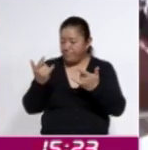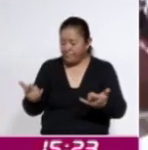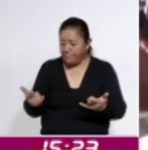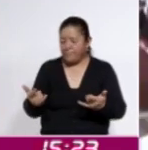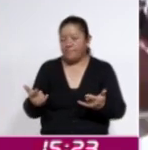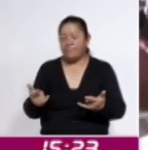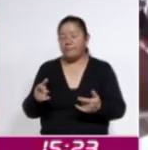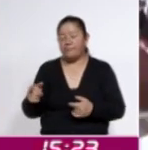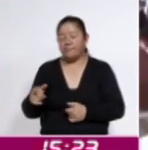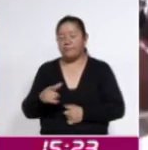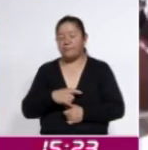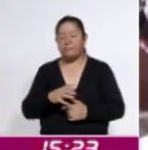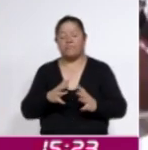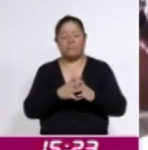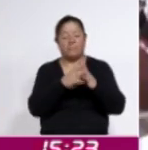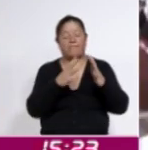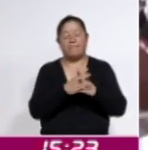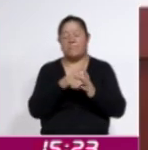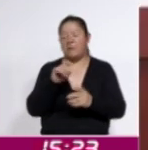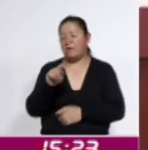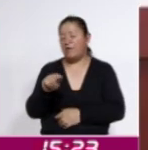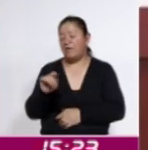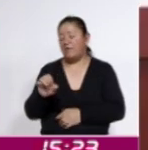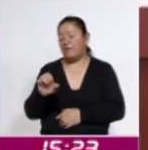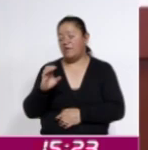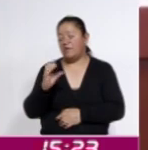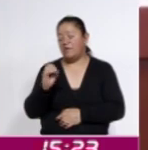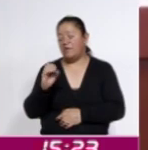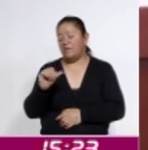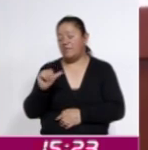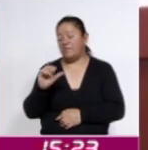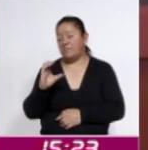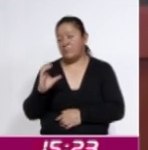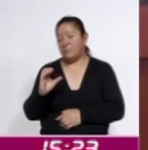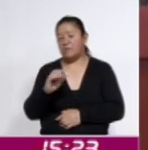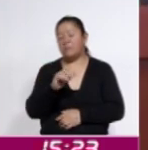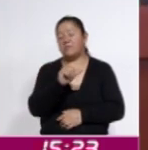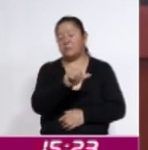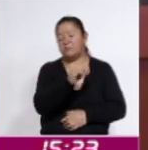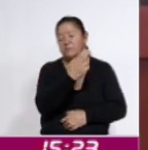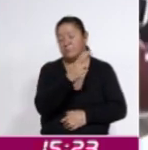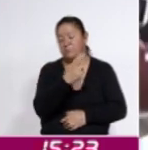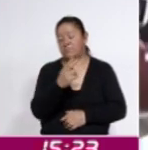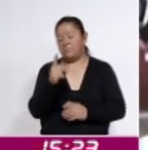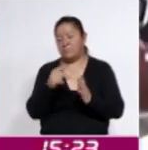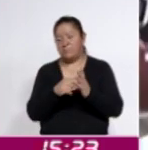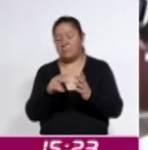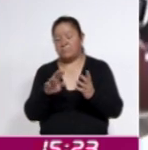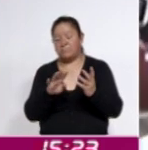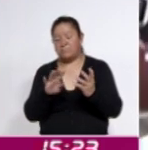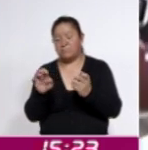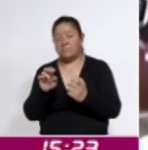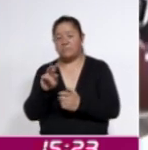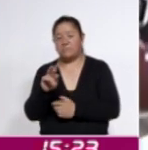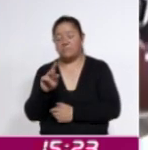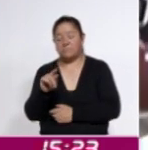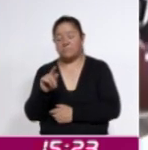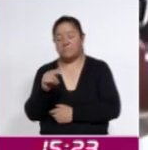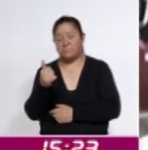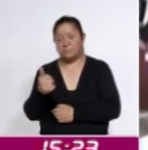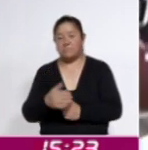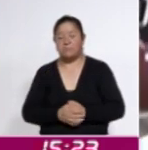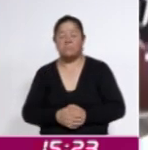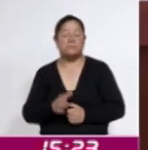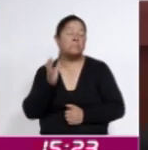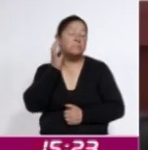Tecuac, librada el 16 de noviembre de 1876, los integrantes de la 65ª